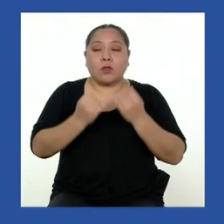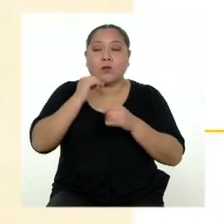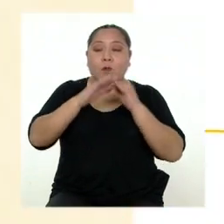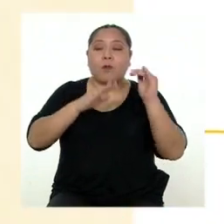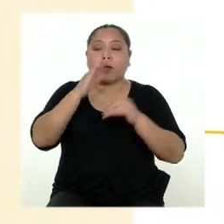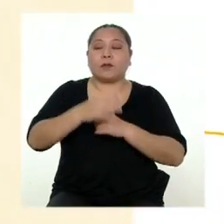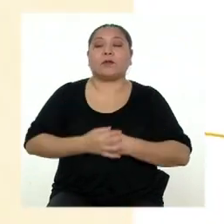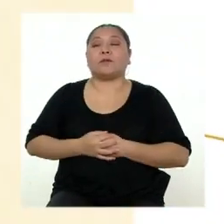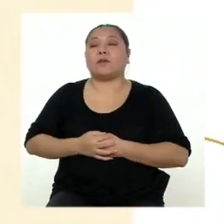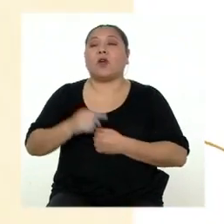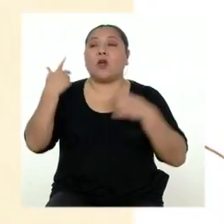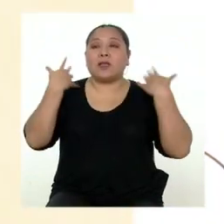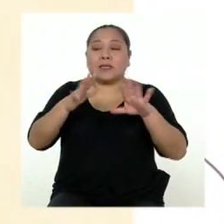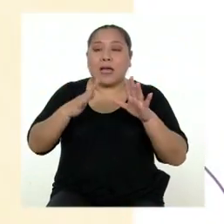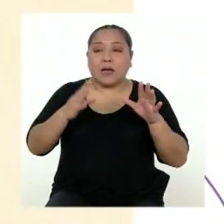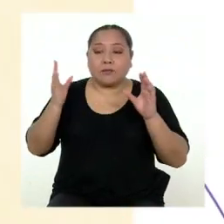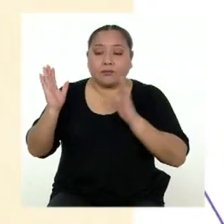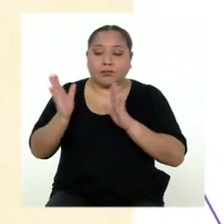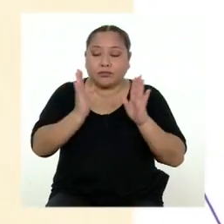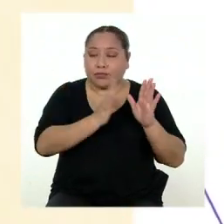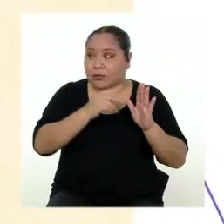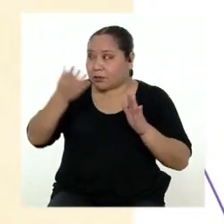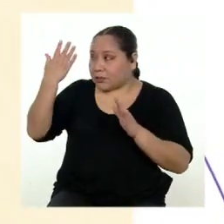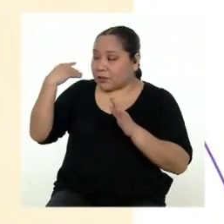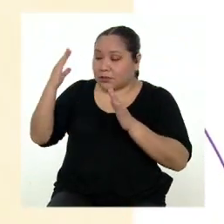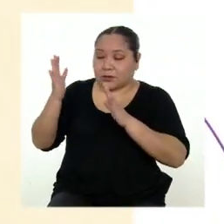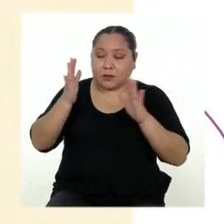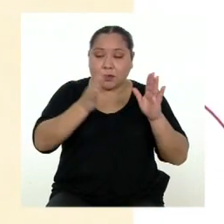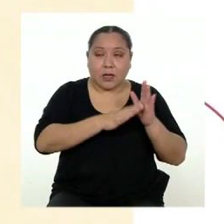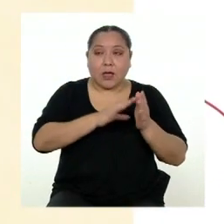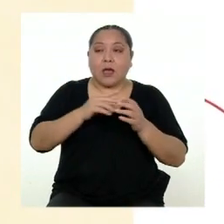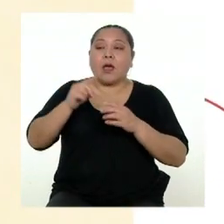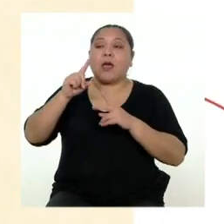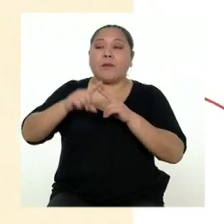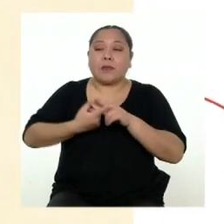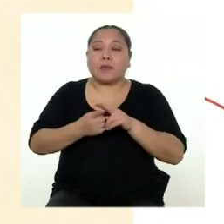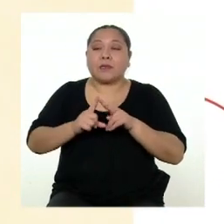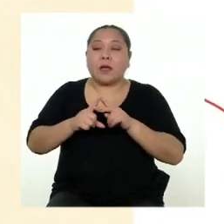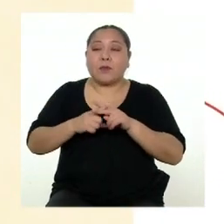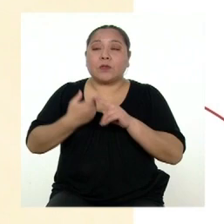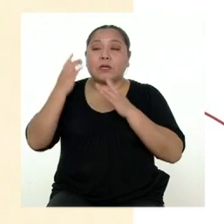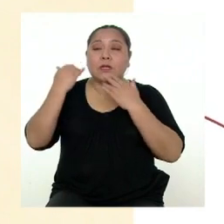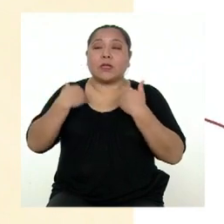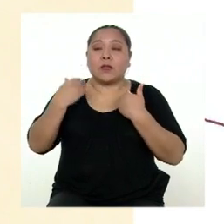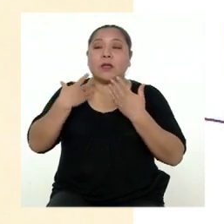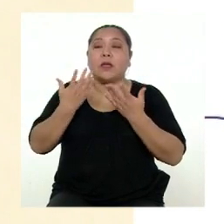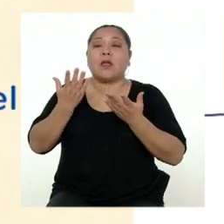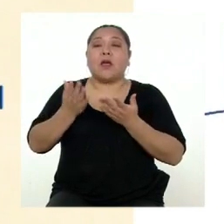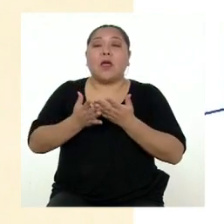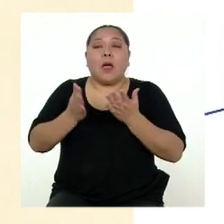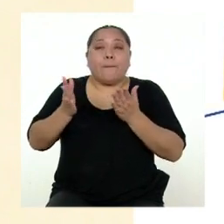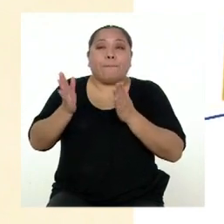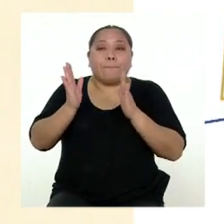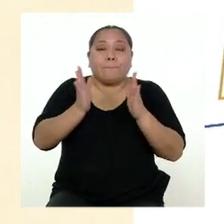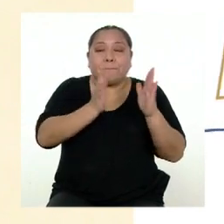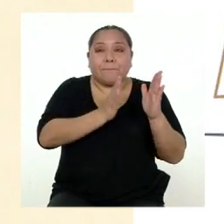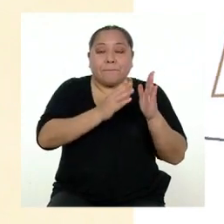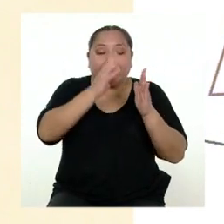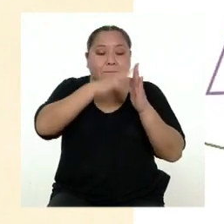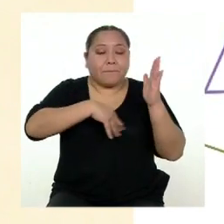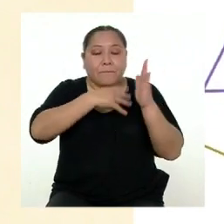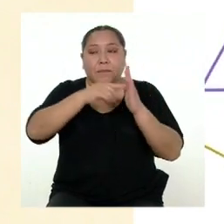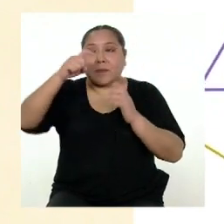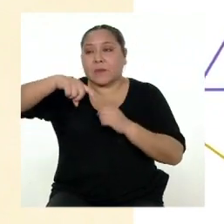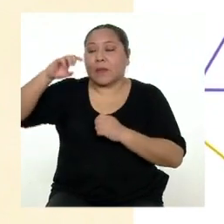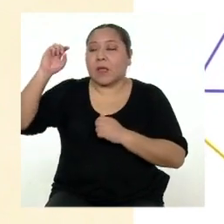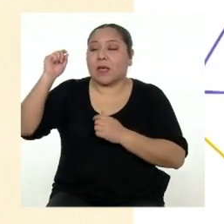Una vez que tenemos todo lo anterior, recién podemos elaborar un primer borrador a modo de esquema. Debemos escribir